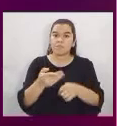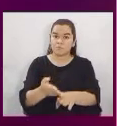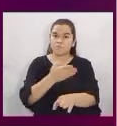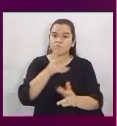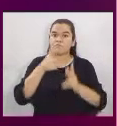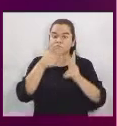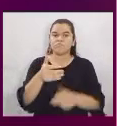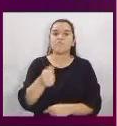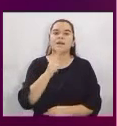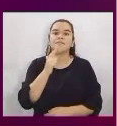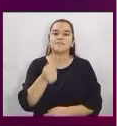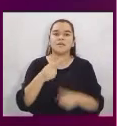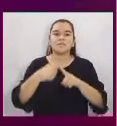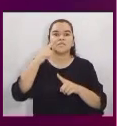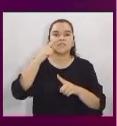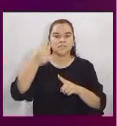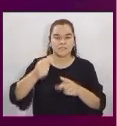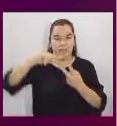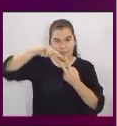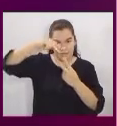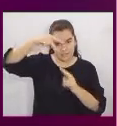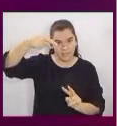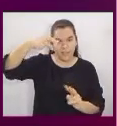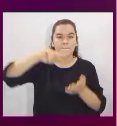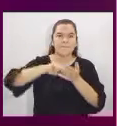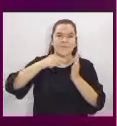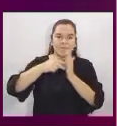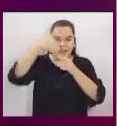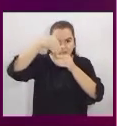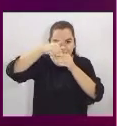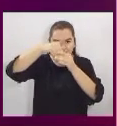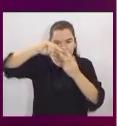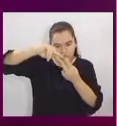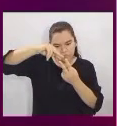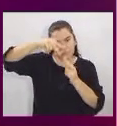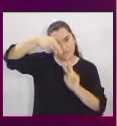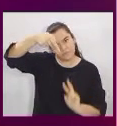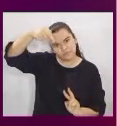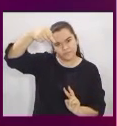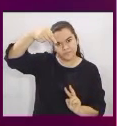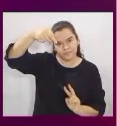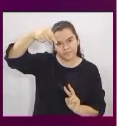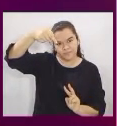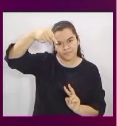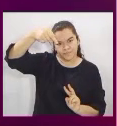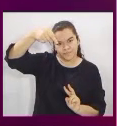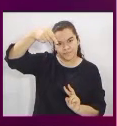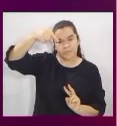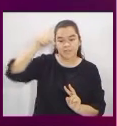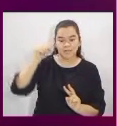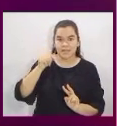Bueno, ya habíamos dicho que las ataxias genéticas son debidas a un gen dañado, un gen que tiene